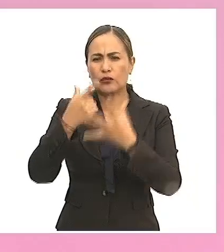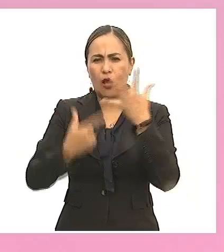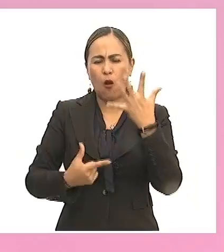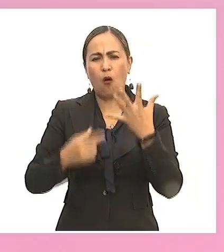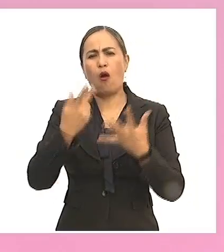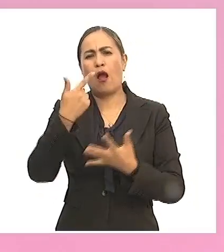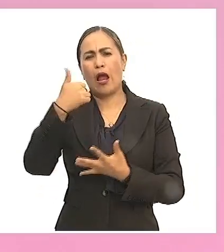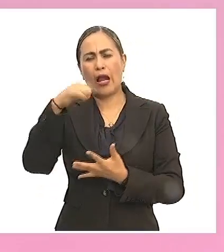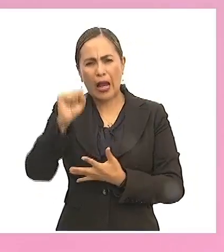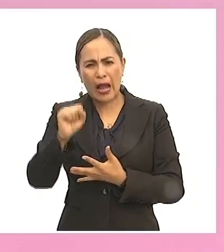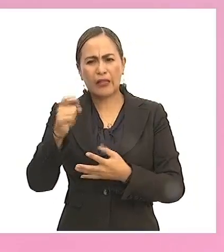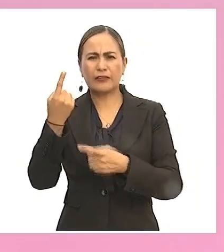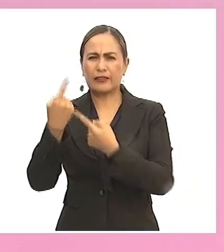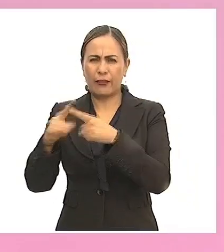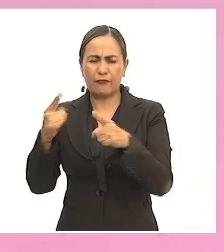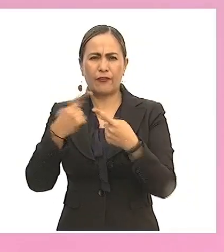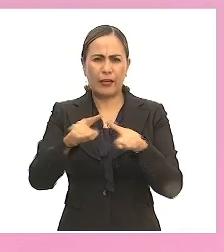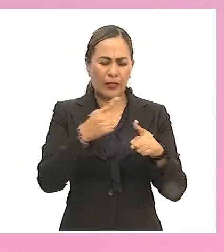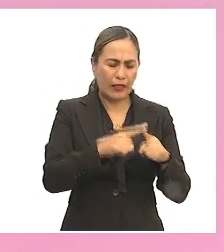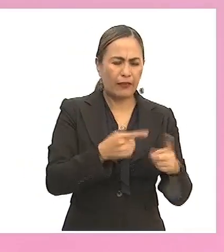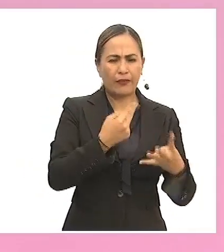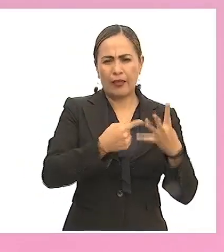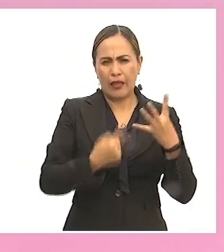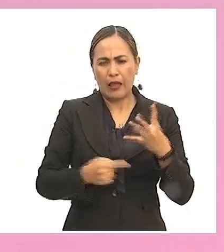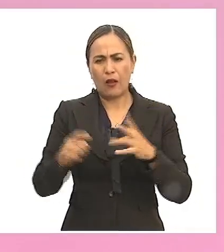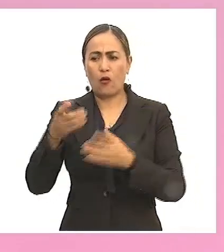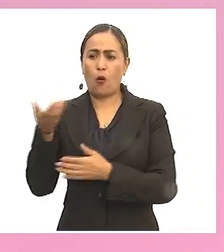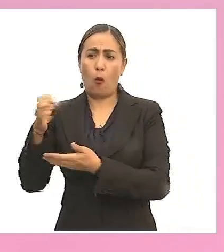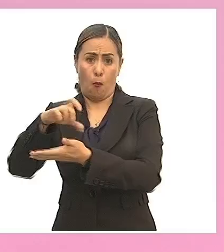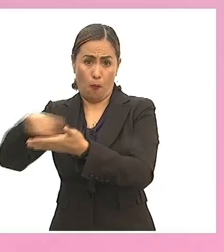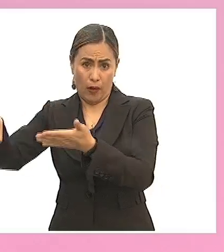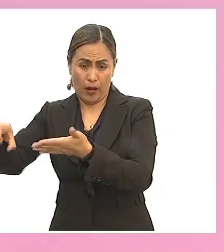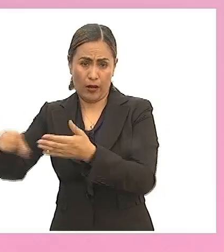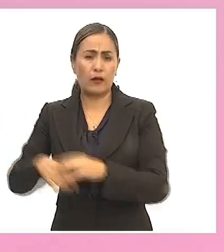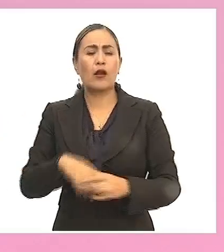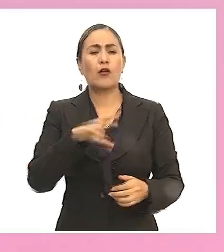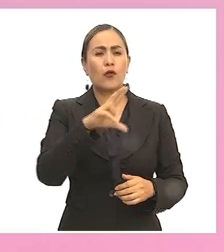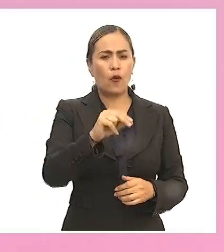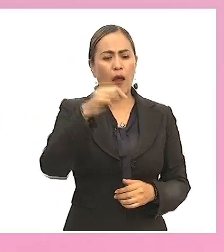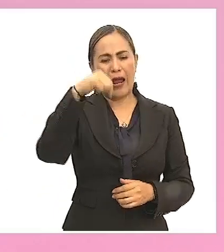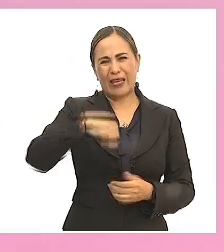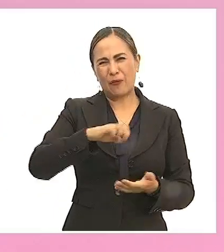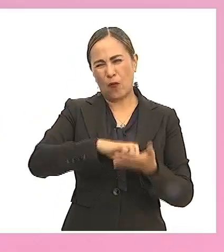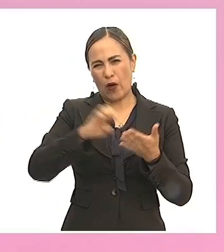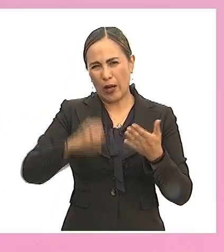combustibles, el vender naranja y comprar jugo de naranja.